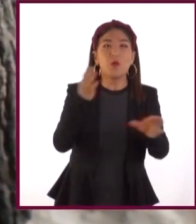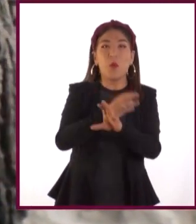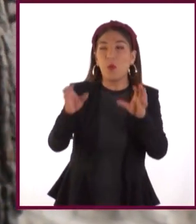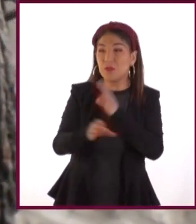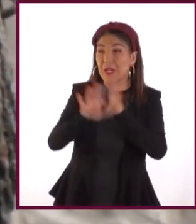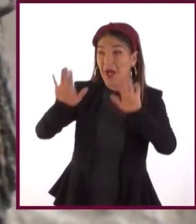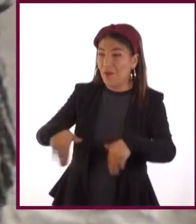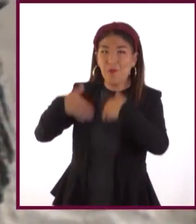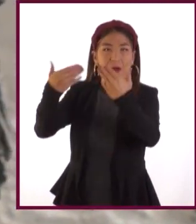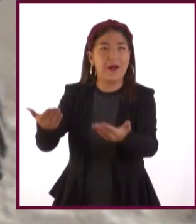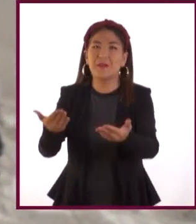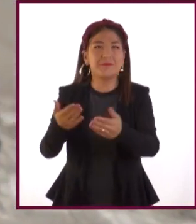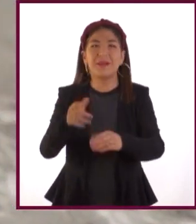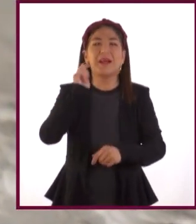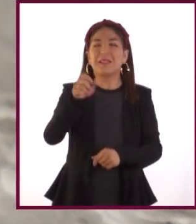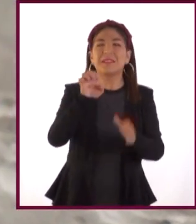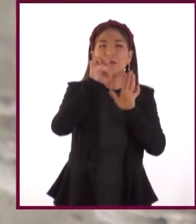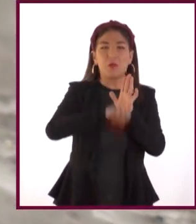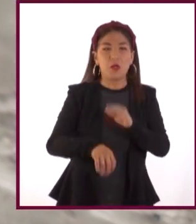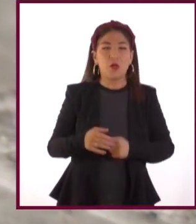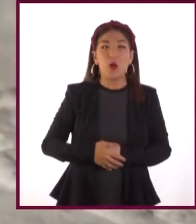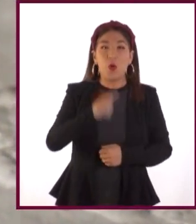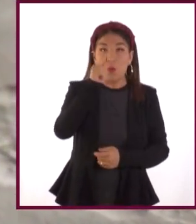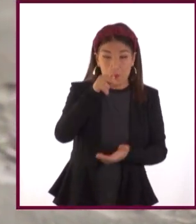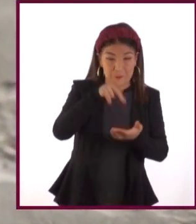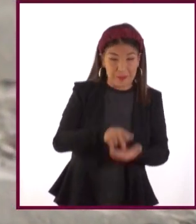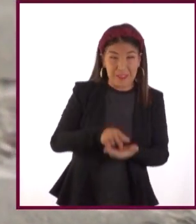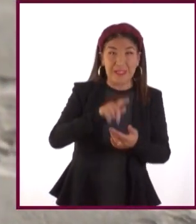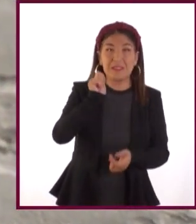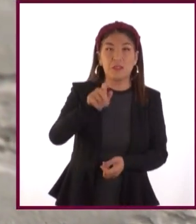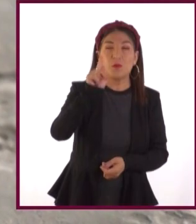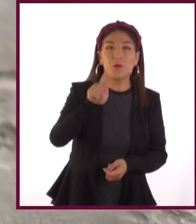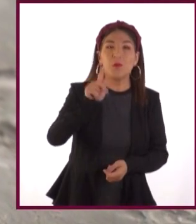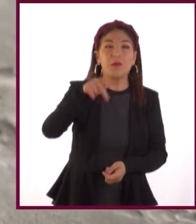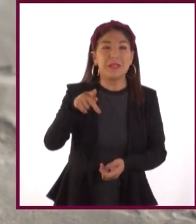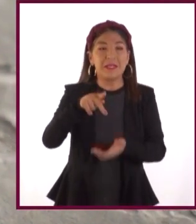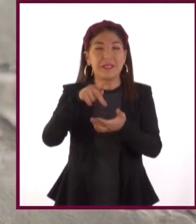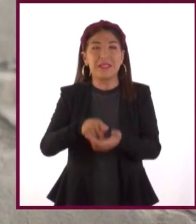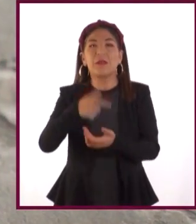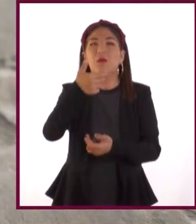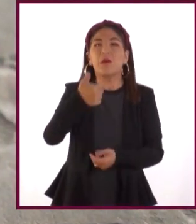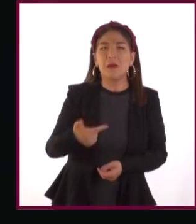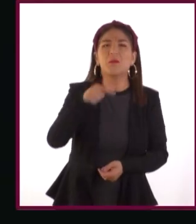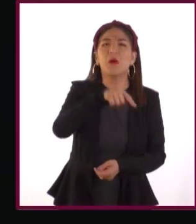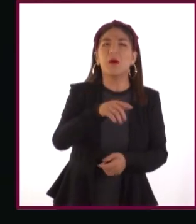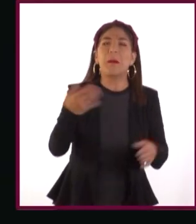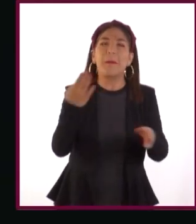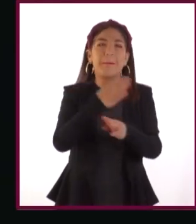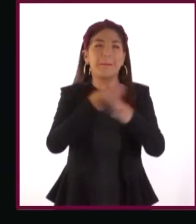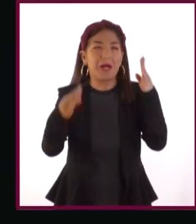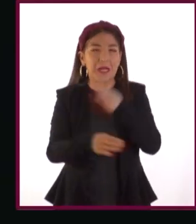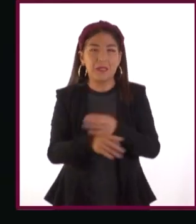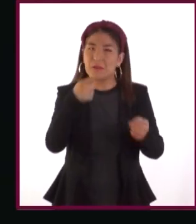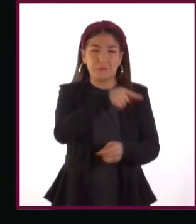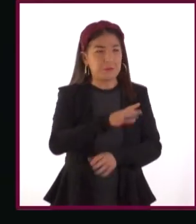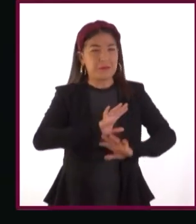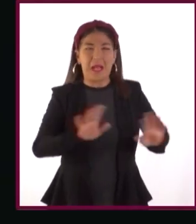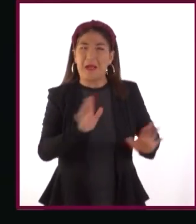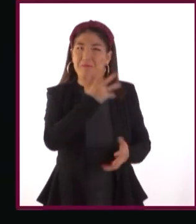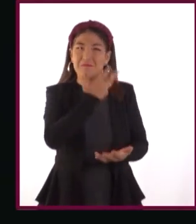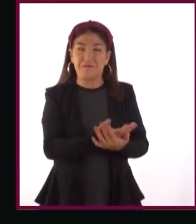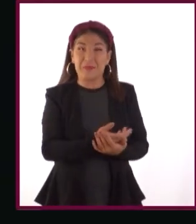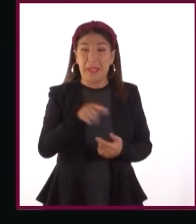entre ellas? La masa, por ejemplo, para los que nos dedicamos a la física, es la cantidad, es una propiedad fundamental